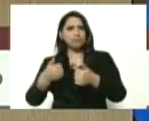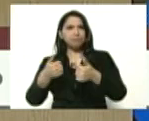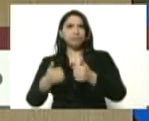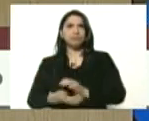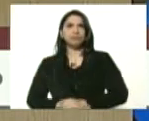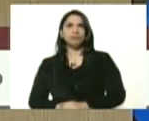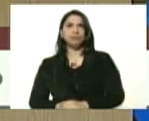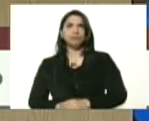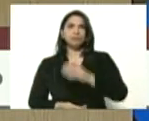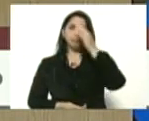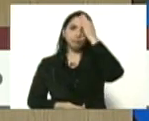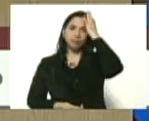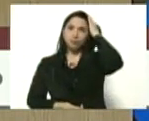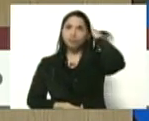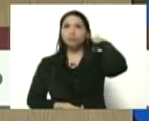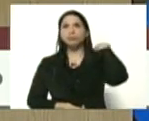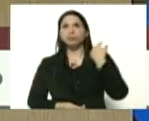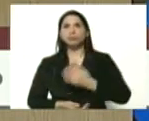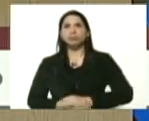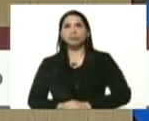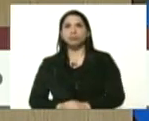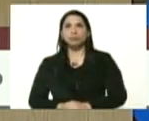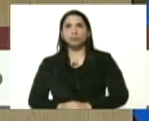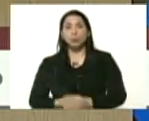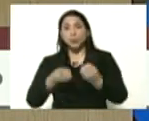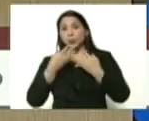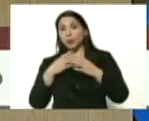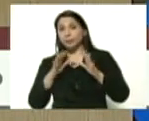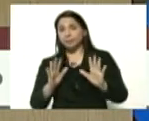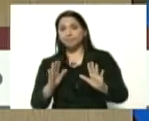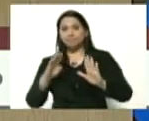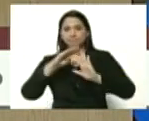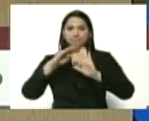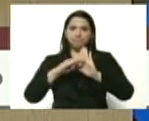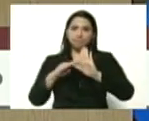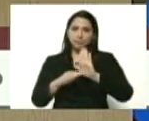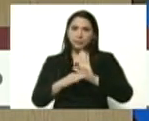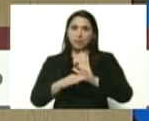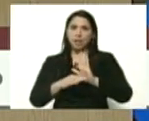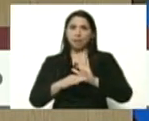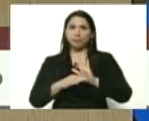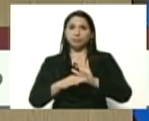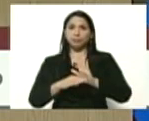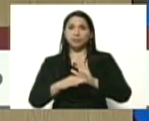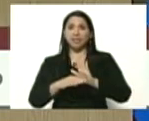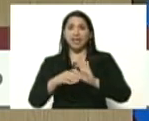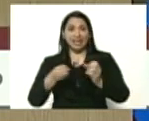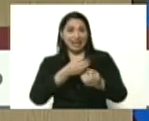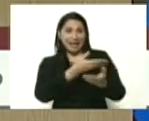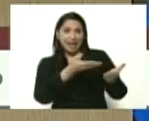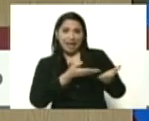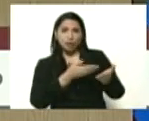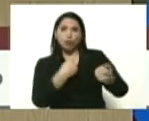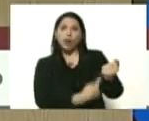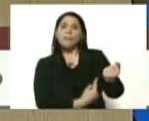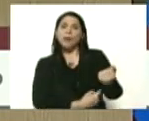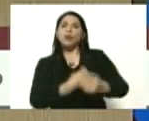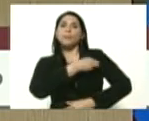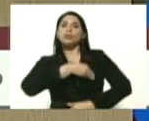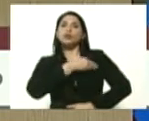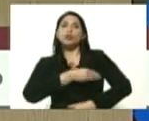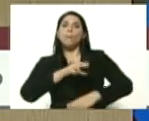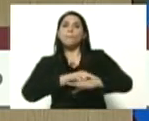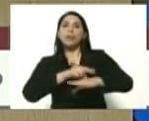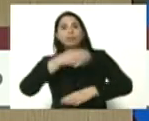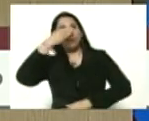esta pandemia. Y bueno, pues en el cumplimiento de su deber, estos hermanos de la misión médica cubana